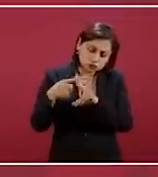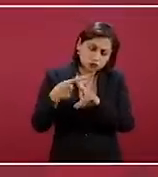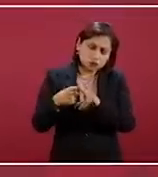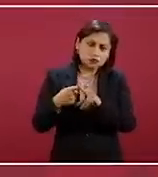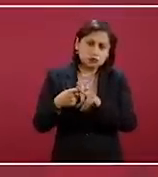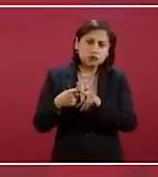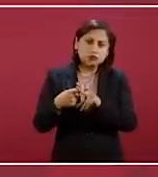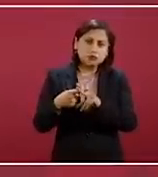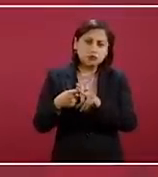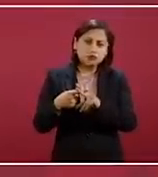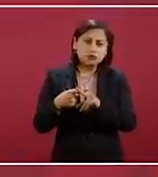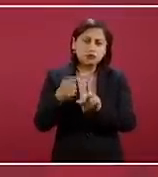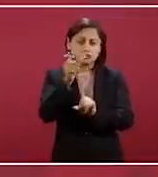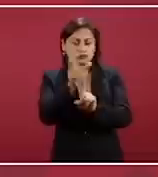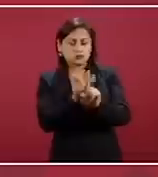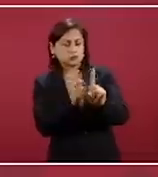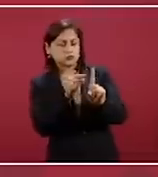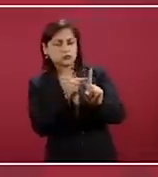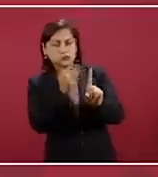90% honestidad,